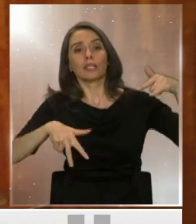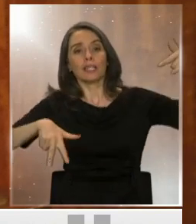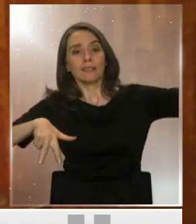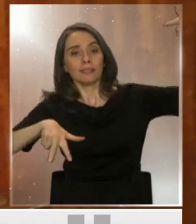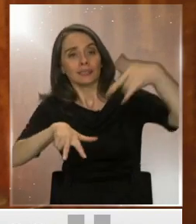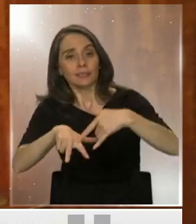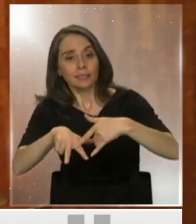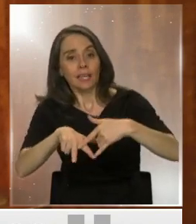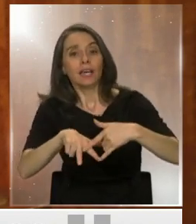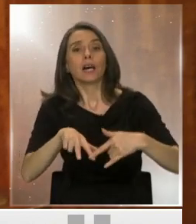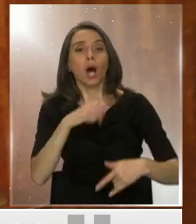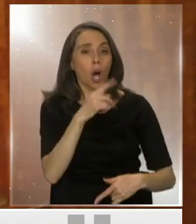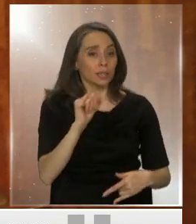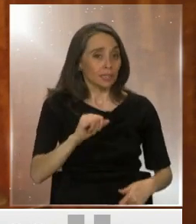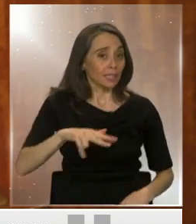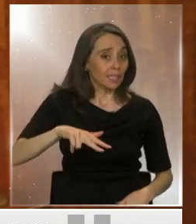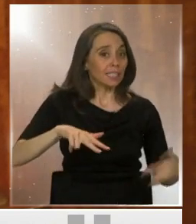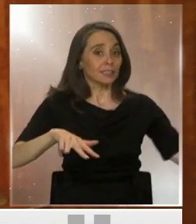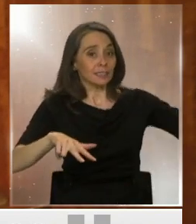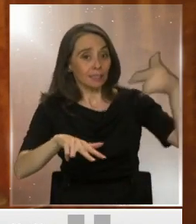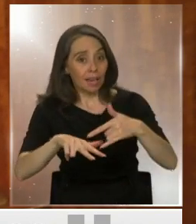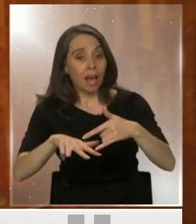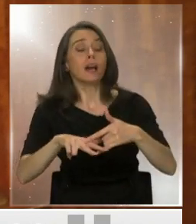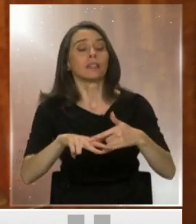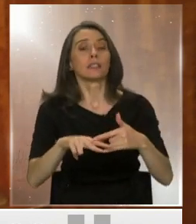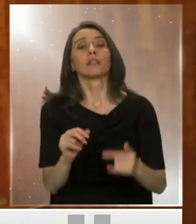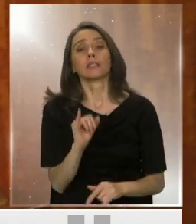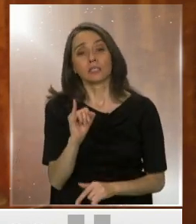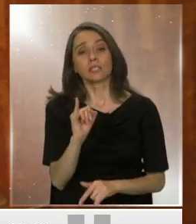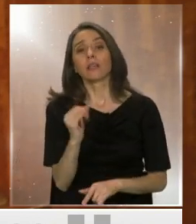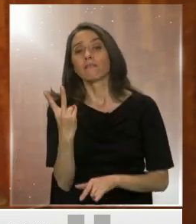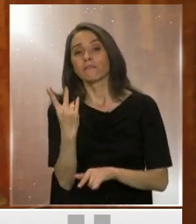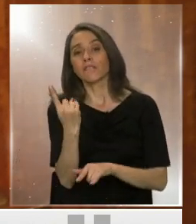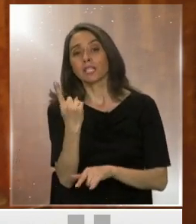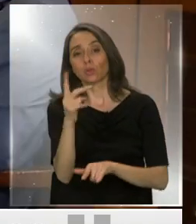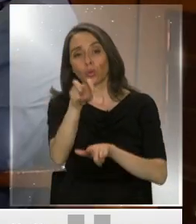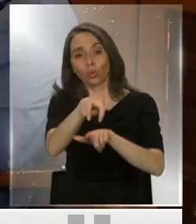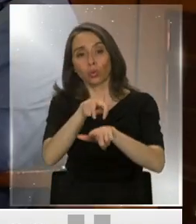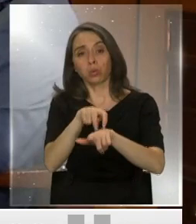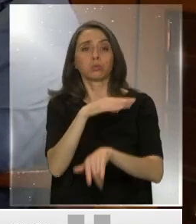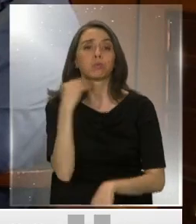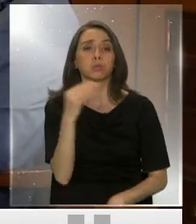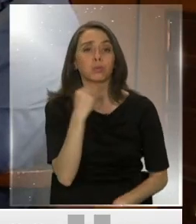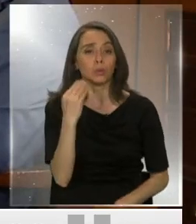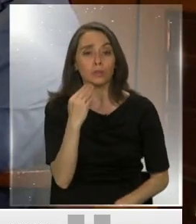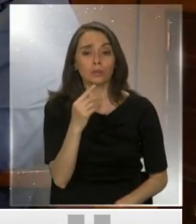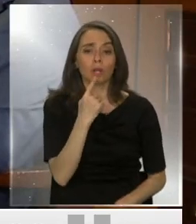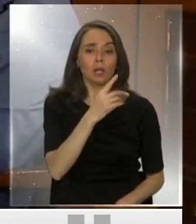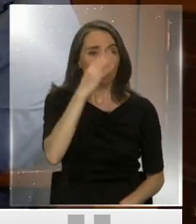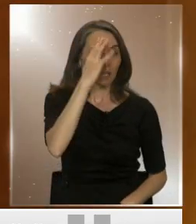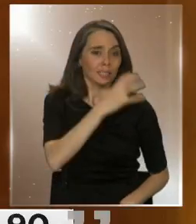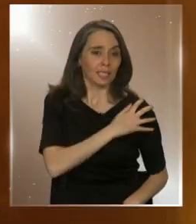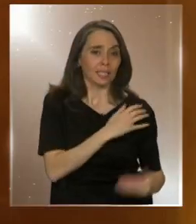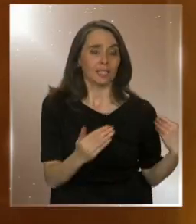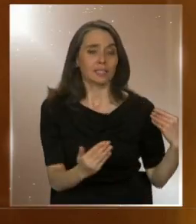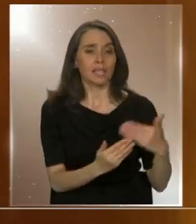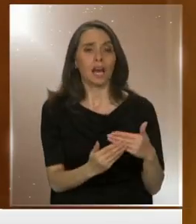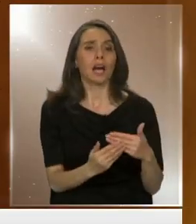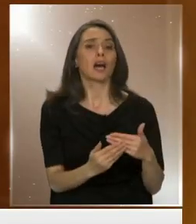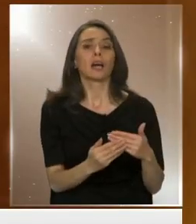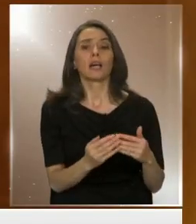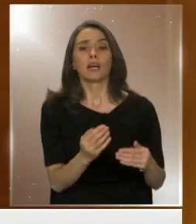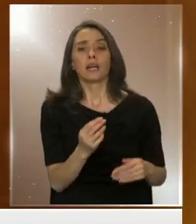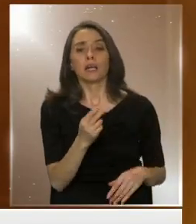donde juan fernández en juan fernández con 21 fallecidos general ocasión semanas del accidente